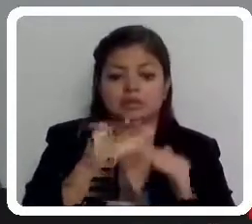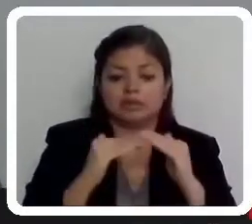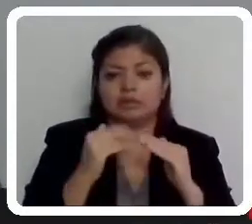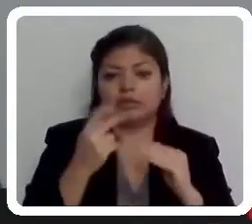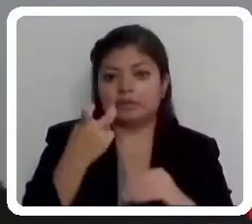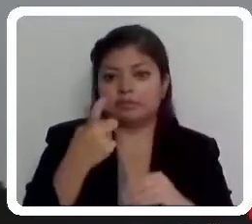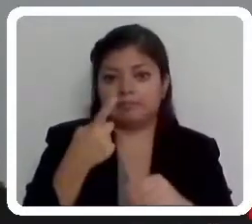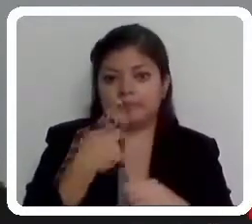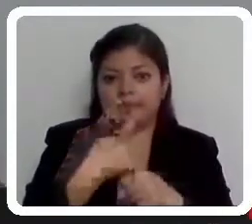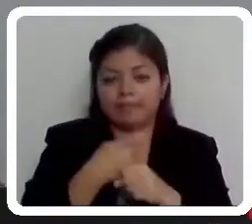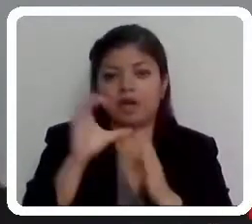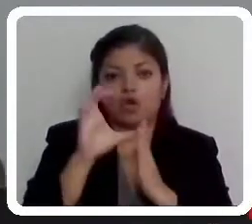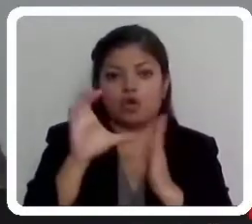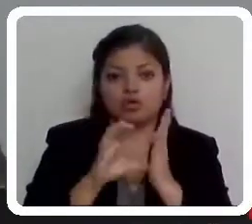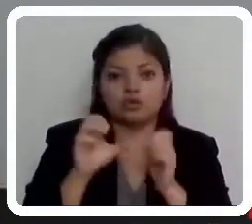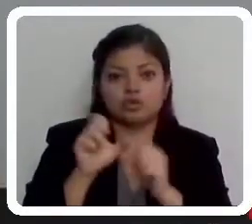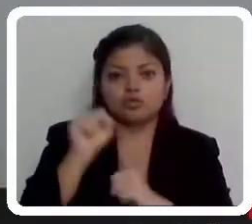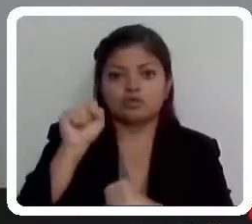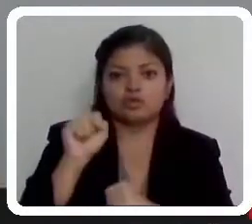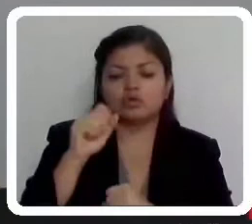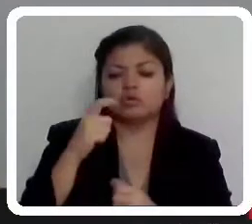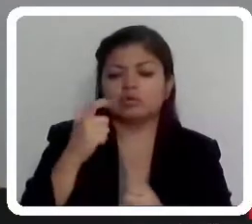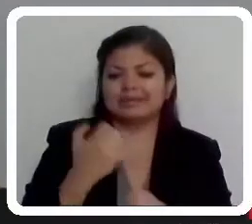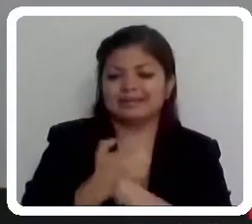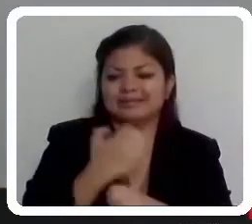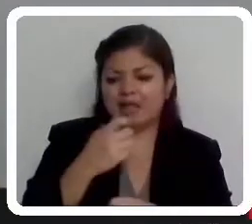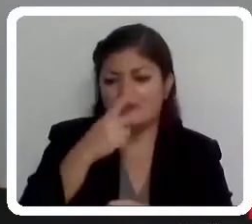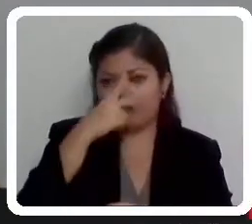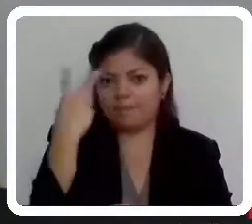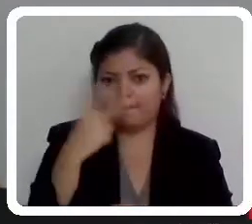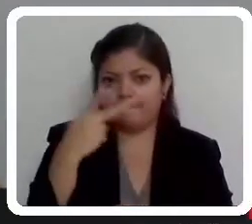de la Constitución Política del Estado Libre y Soberano de México.